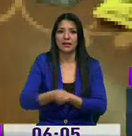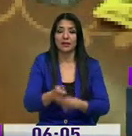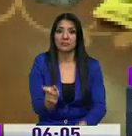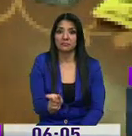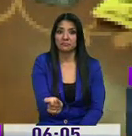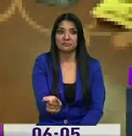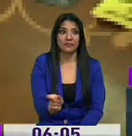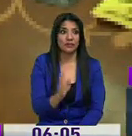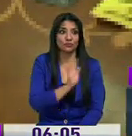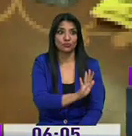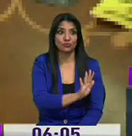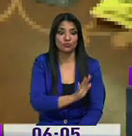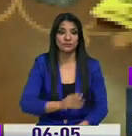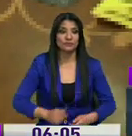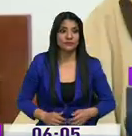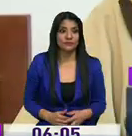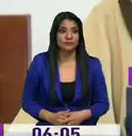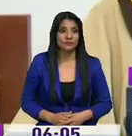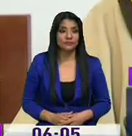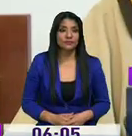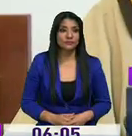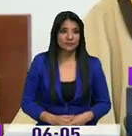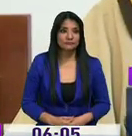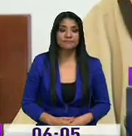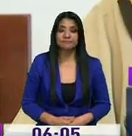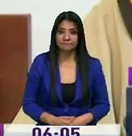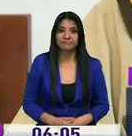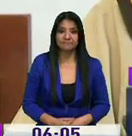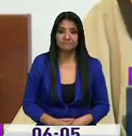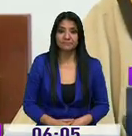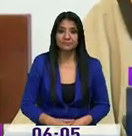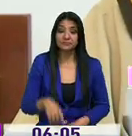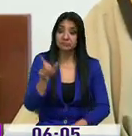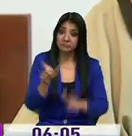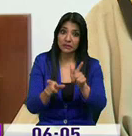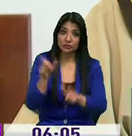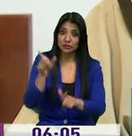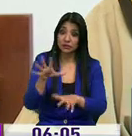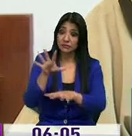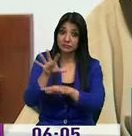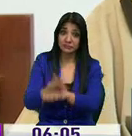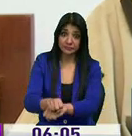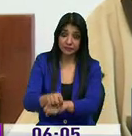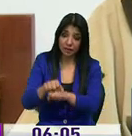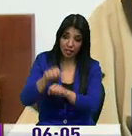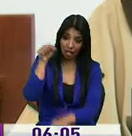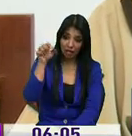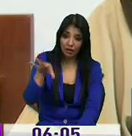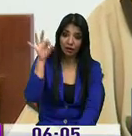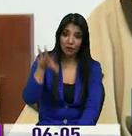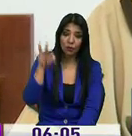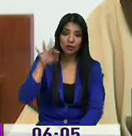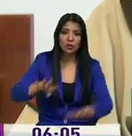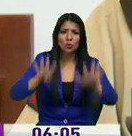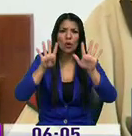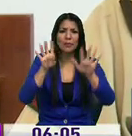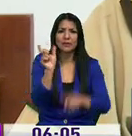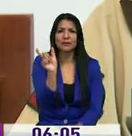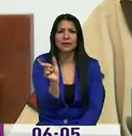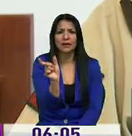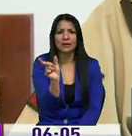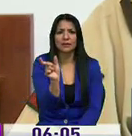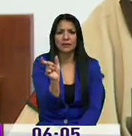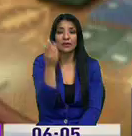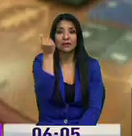apoderaban de la tarjeta de débito no supieron justificar la procedencia estas nueve tarjetas de débito así como el dinero y los